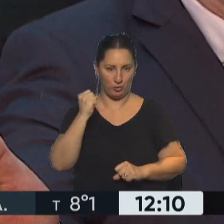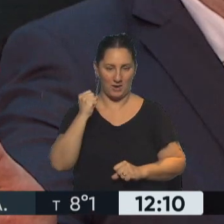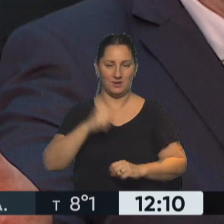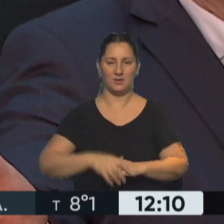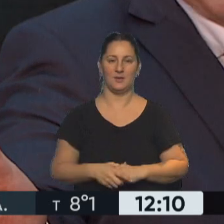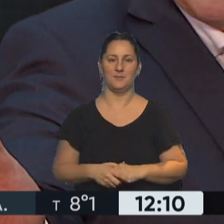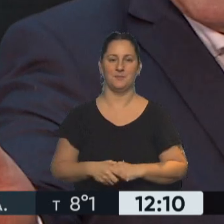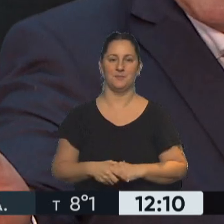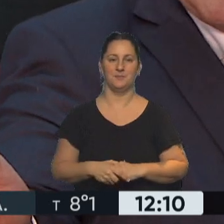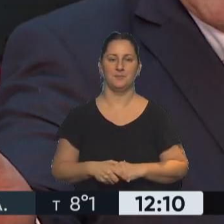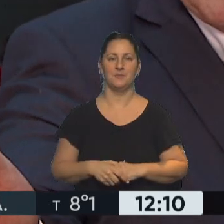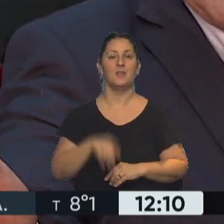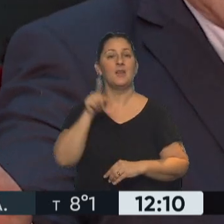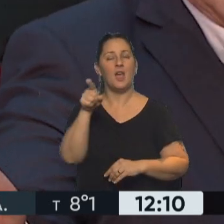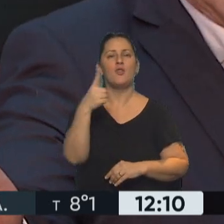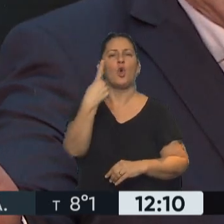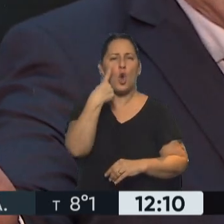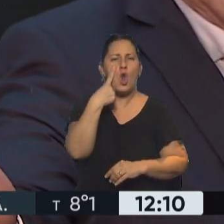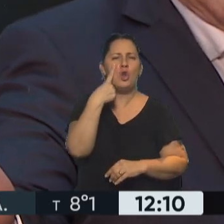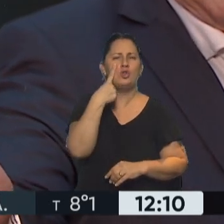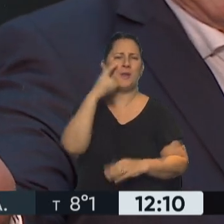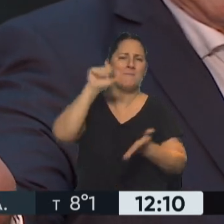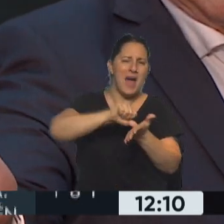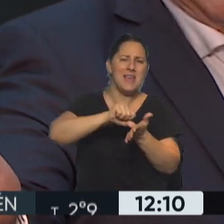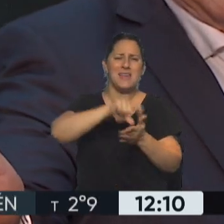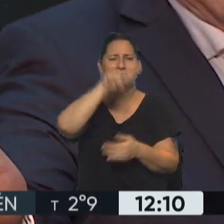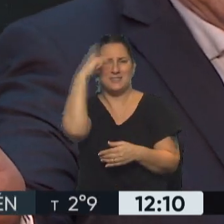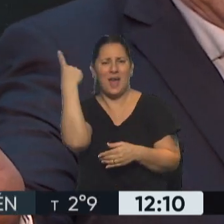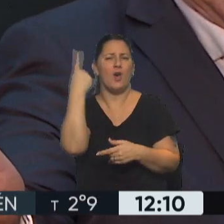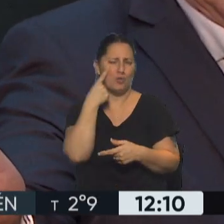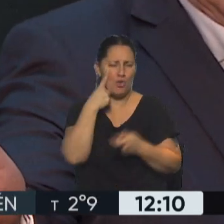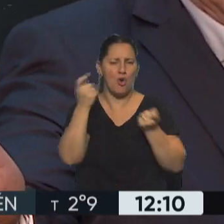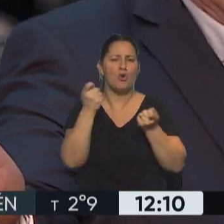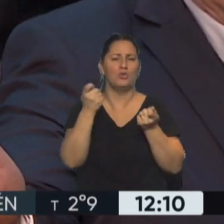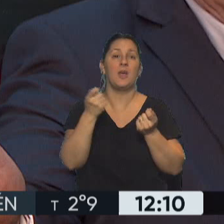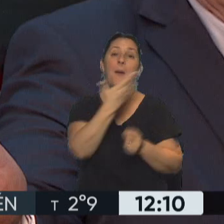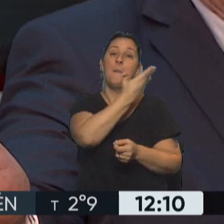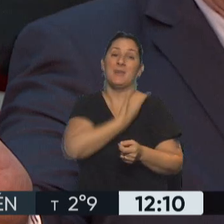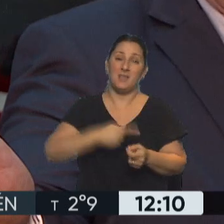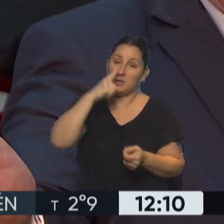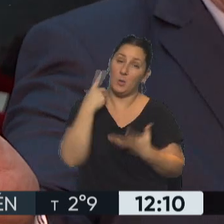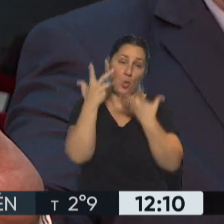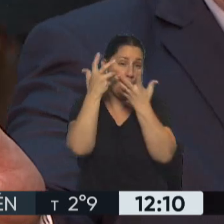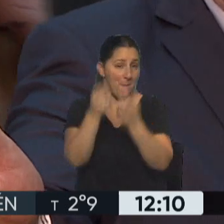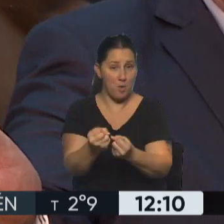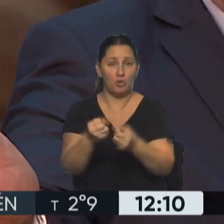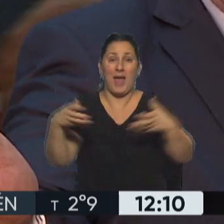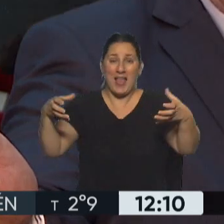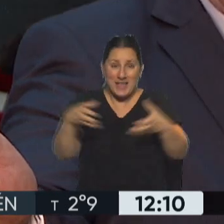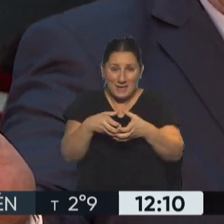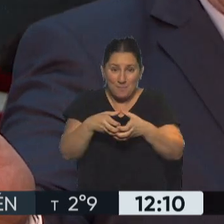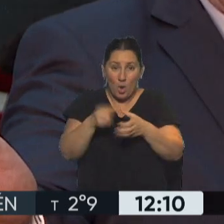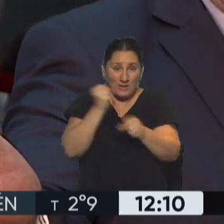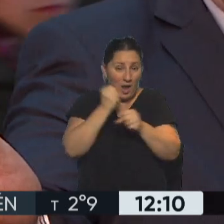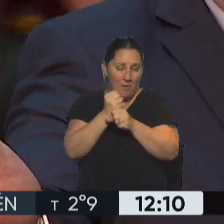con, digamos, un profundo conocimiento del Estado, con un fuerte respaldo del presidente, con un muy buen equipo de trabajo,